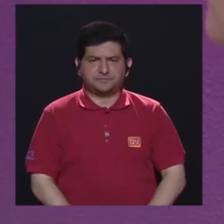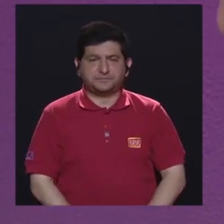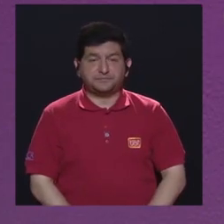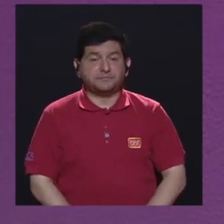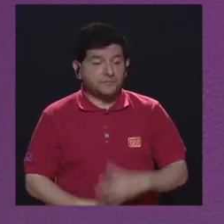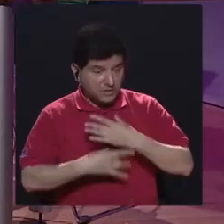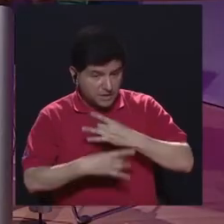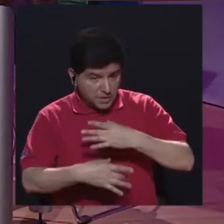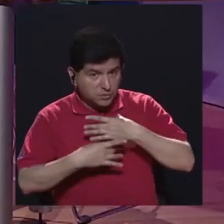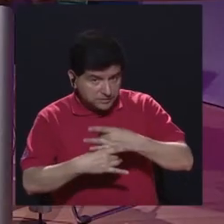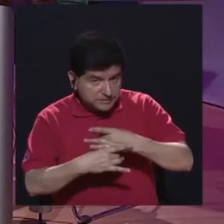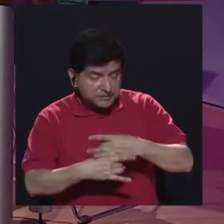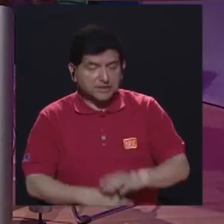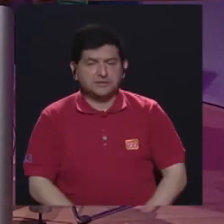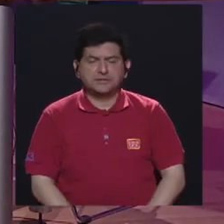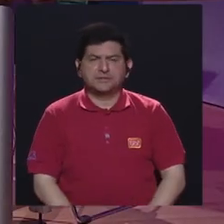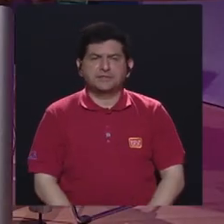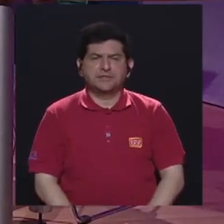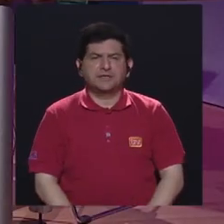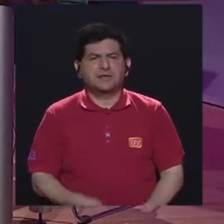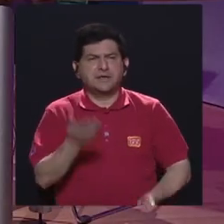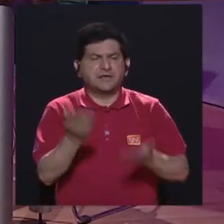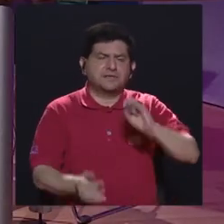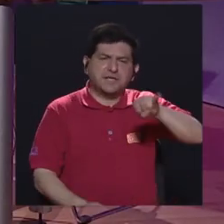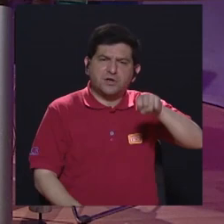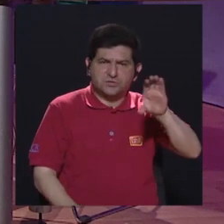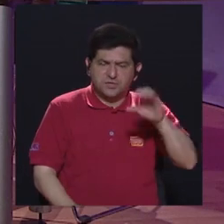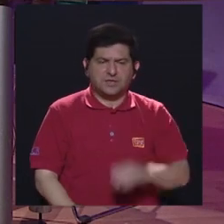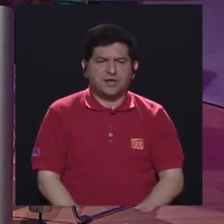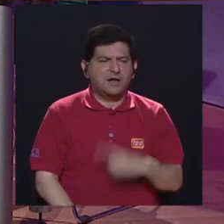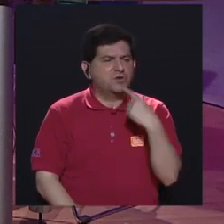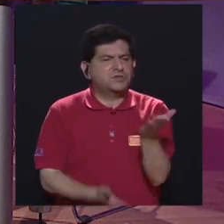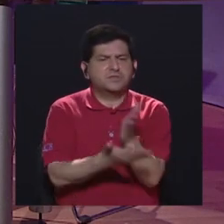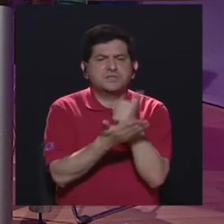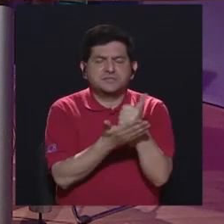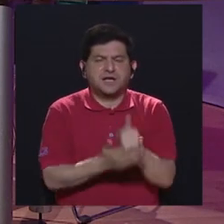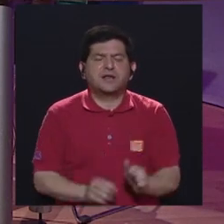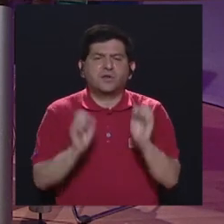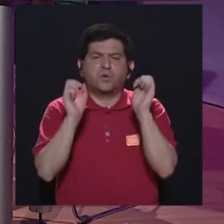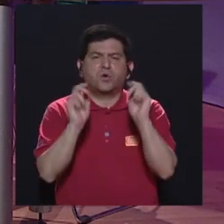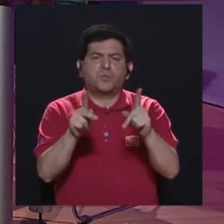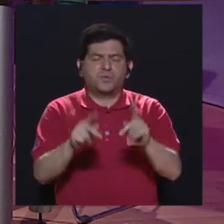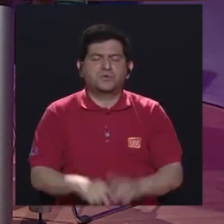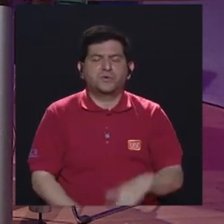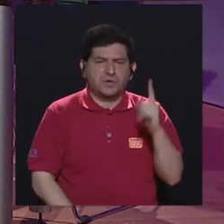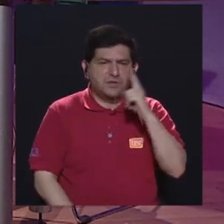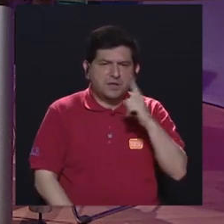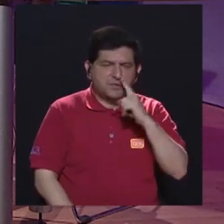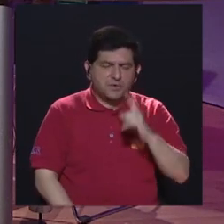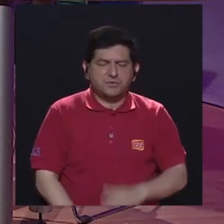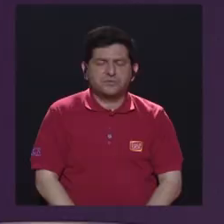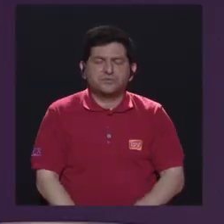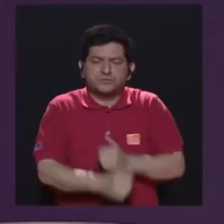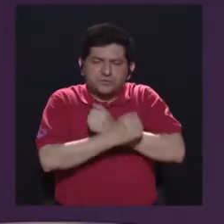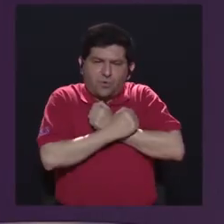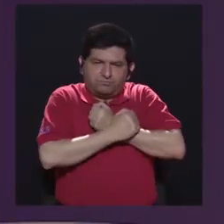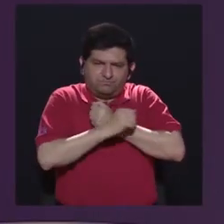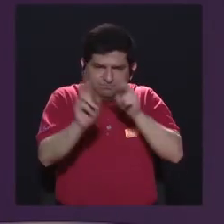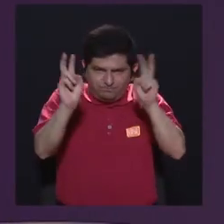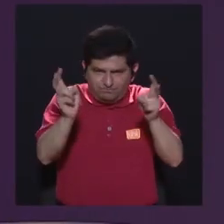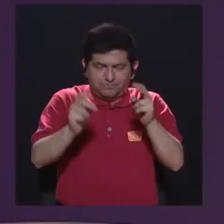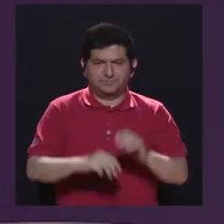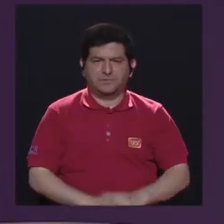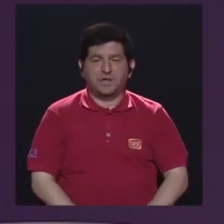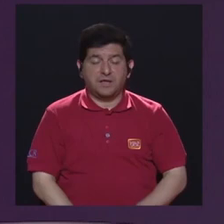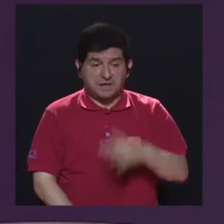porque al menos creo que José Carlos en algún momento hace algún planteamiento como de la posibilidad de una prostitución afectiva. ¿Verdad? Que me parece